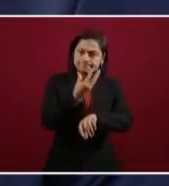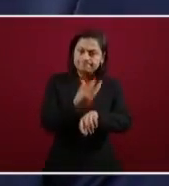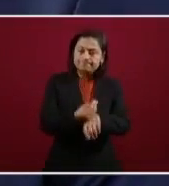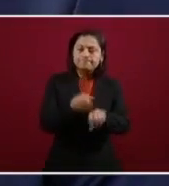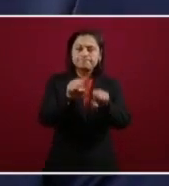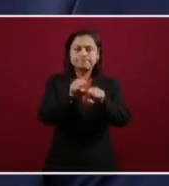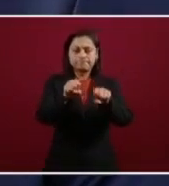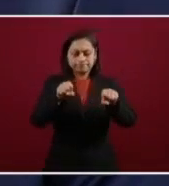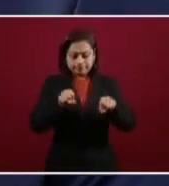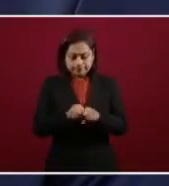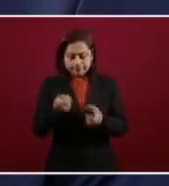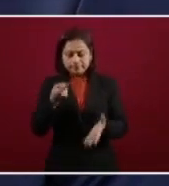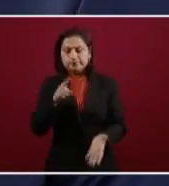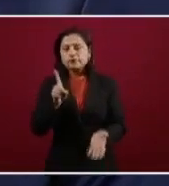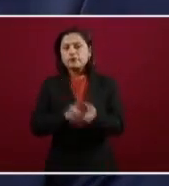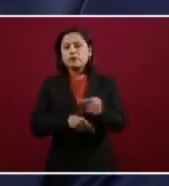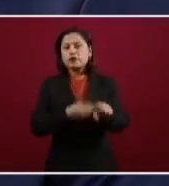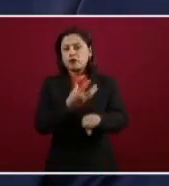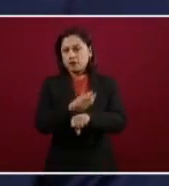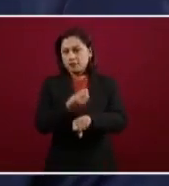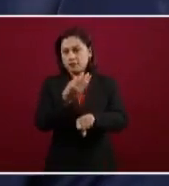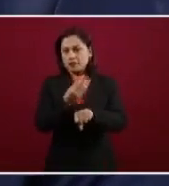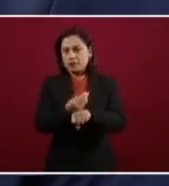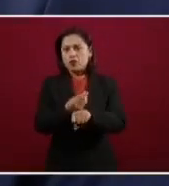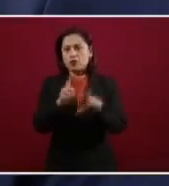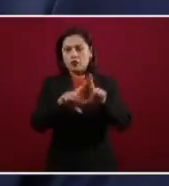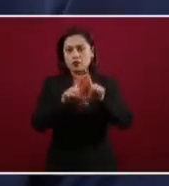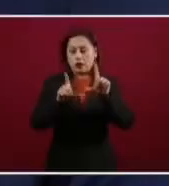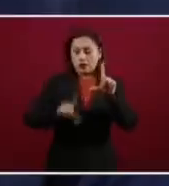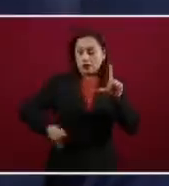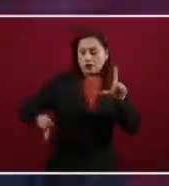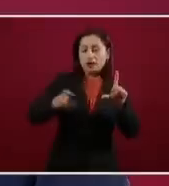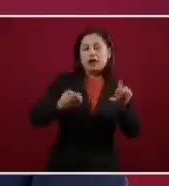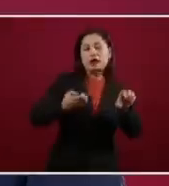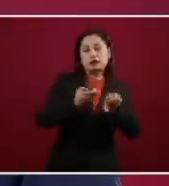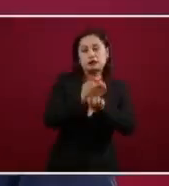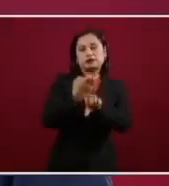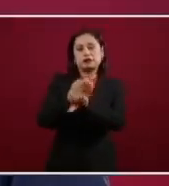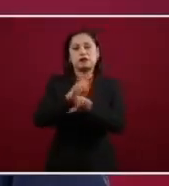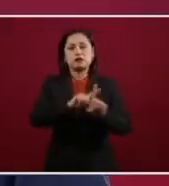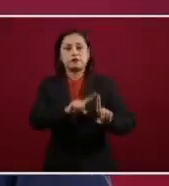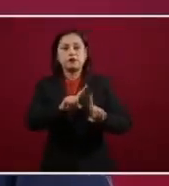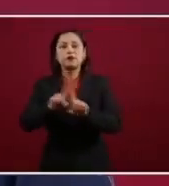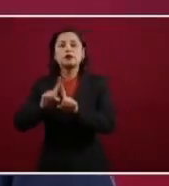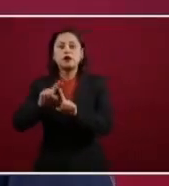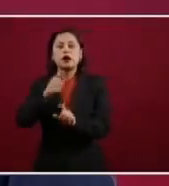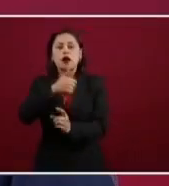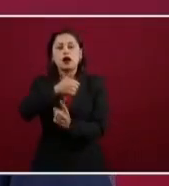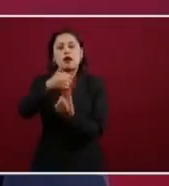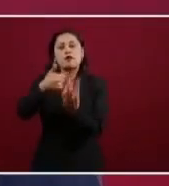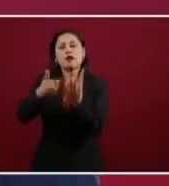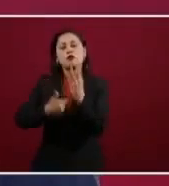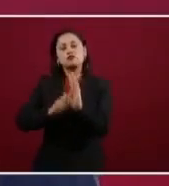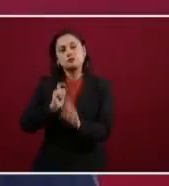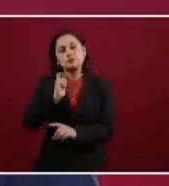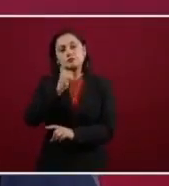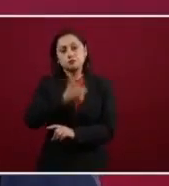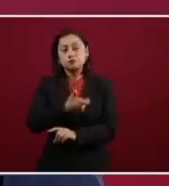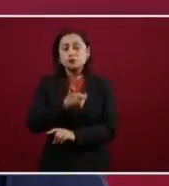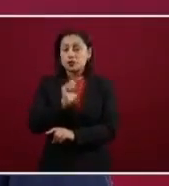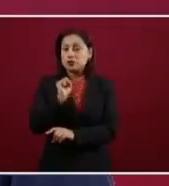aulas a cada estado del público se entregaron esos fondos